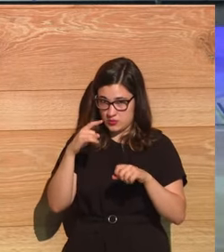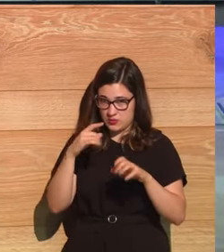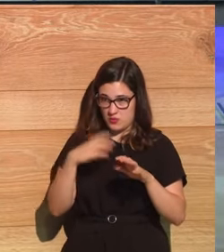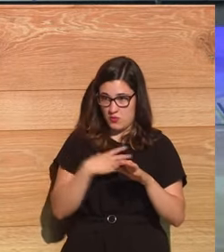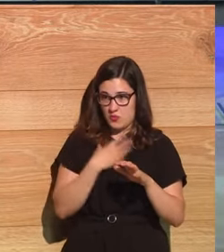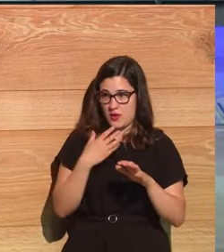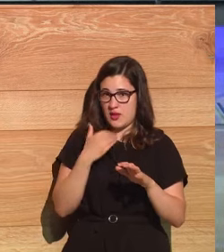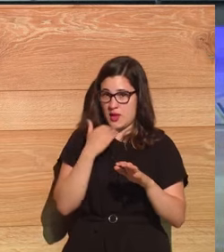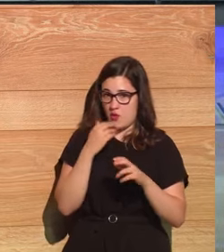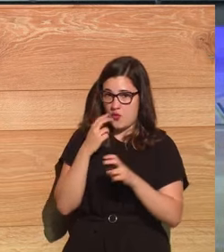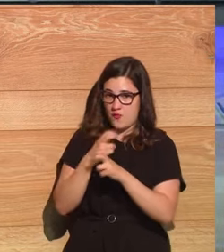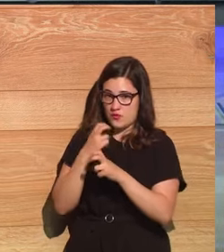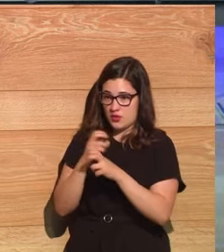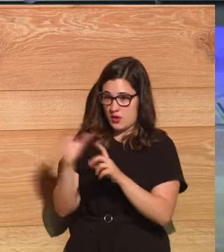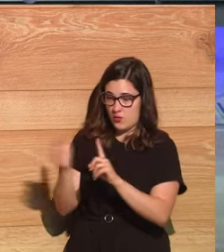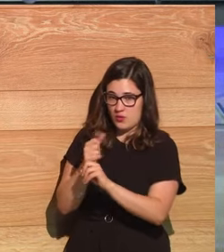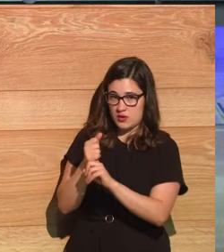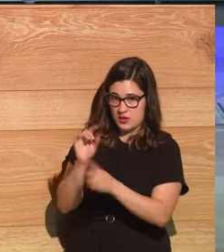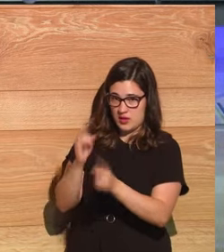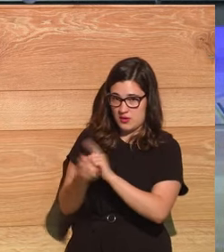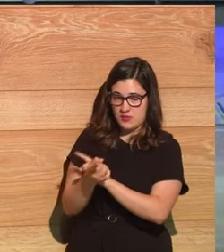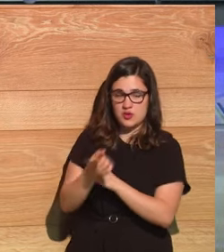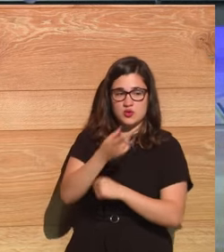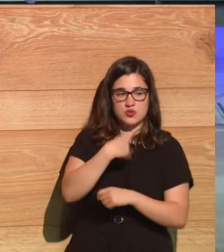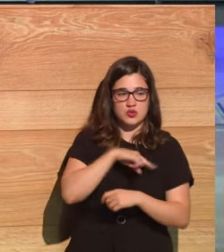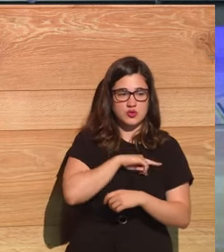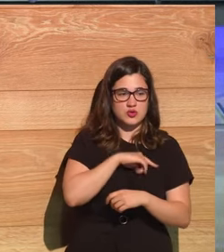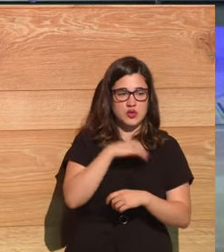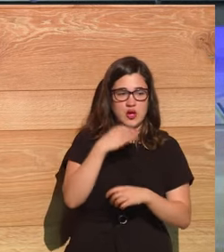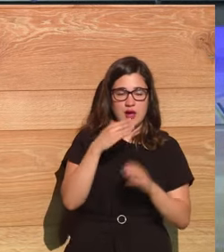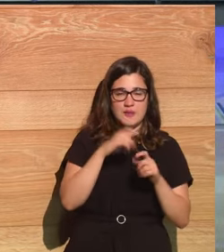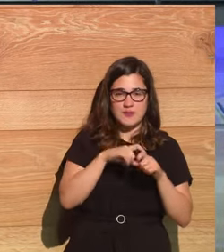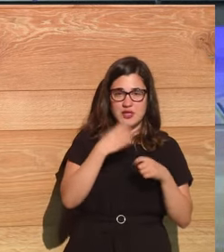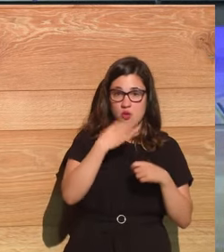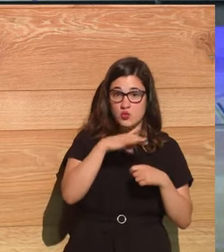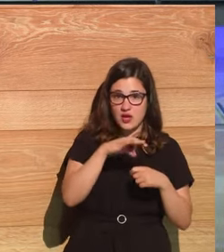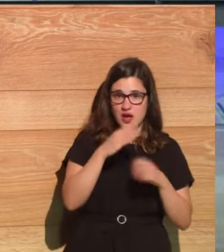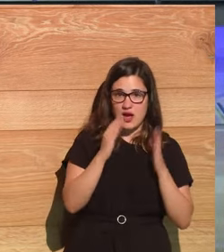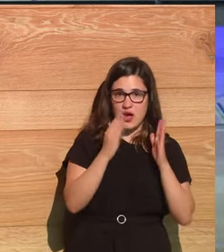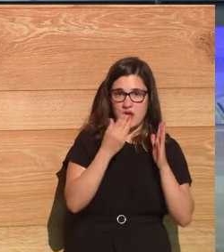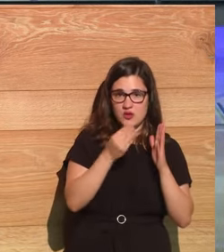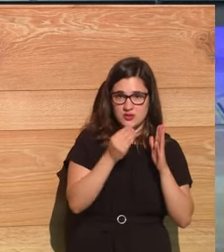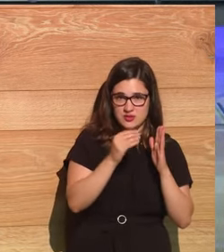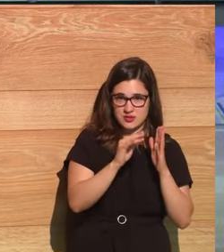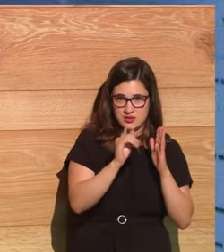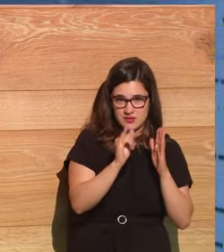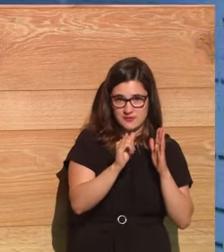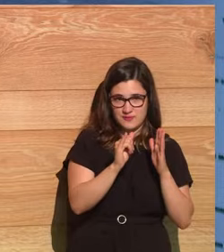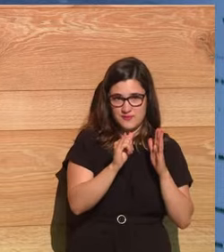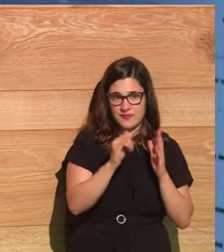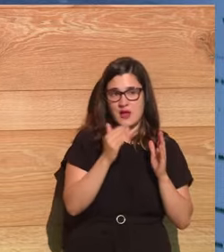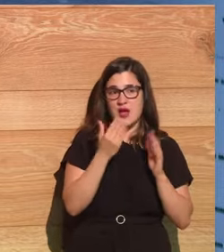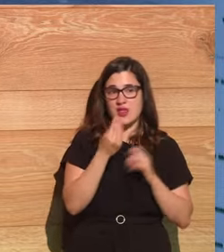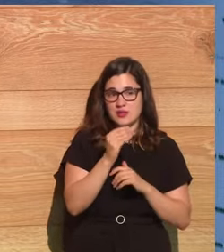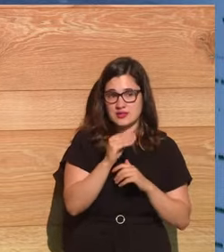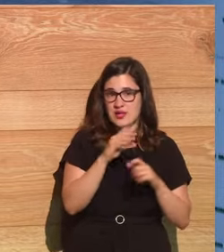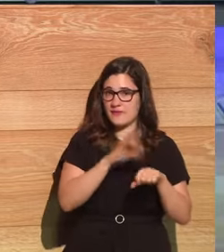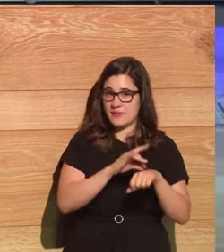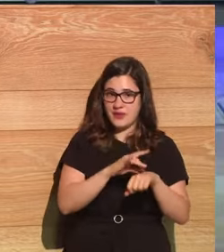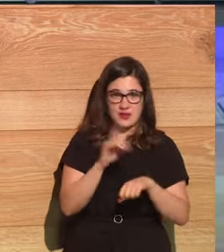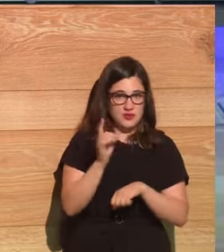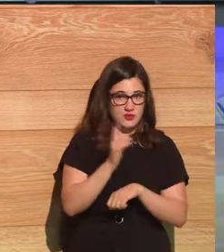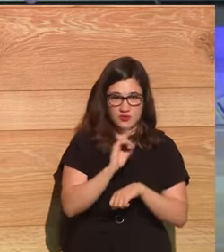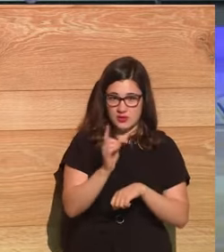algún estudio que lo cambie, la única especie que tiene adolescencia. Claro, la adolescencia, no vamos a decir, no es una enfermedad.